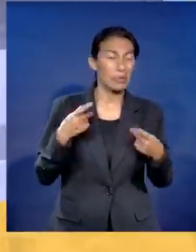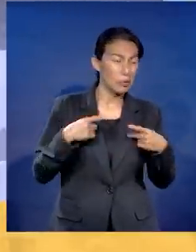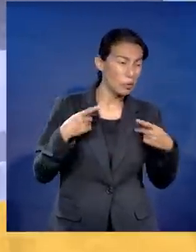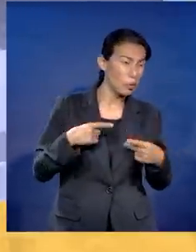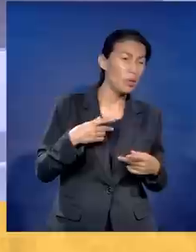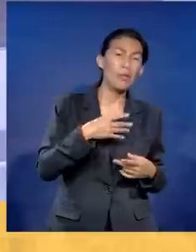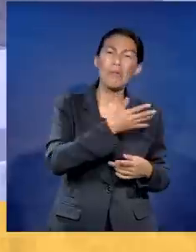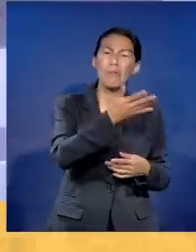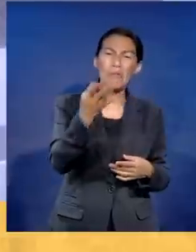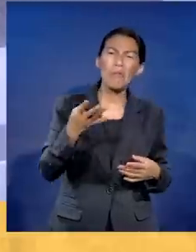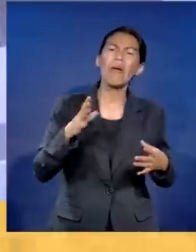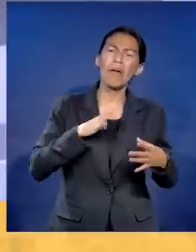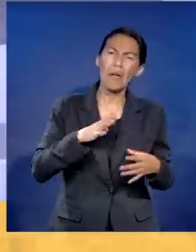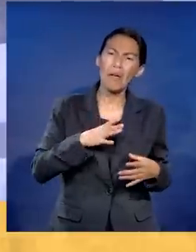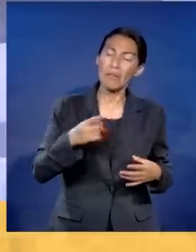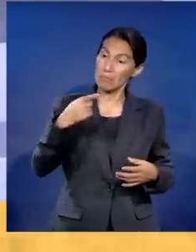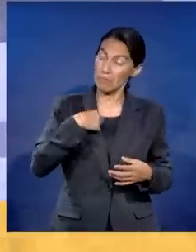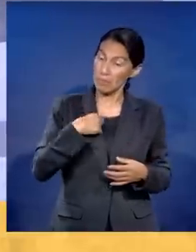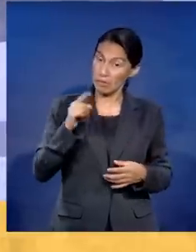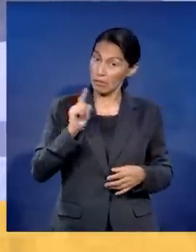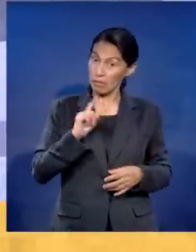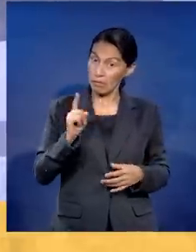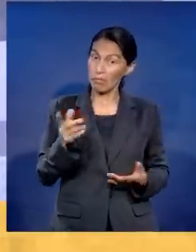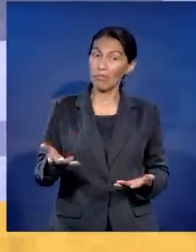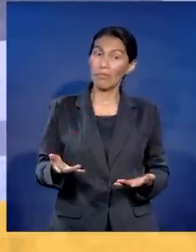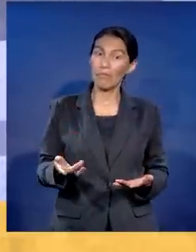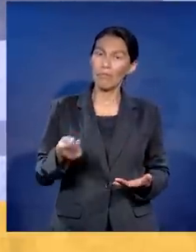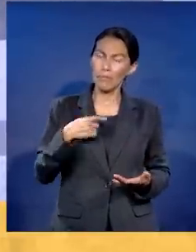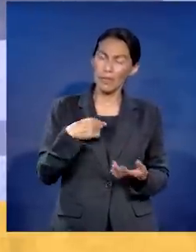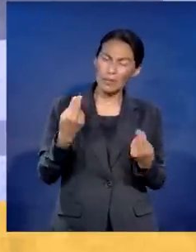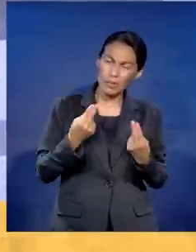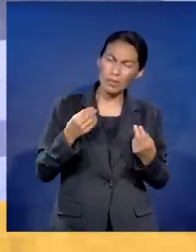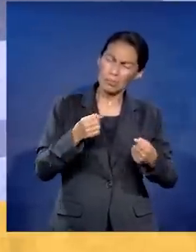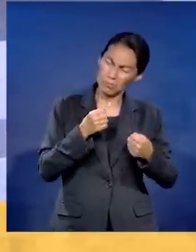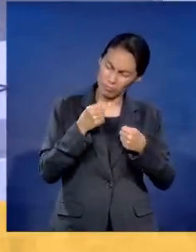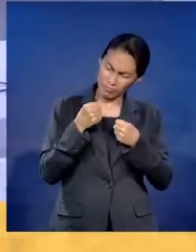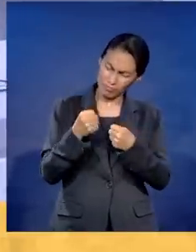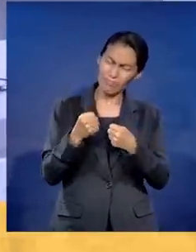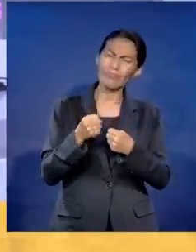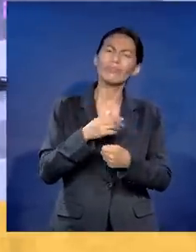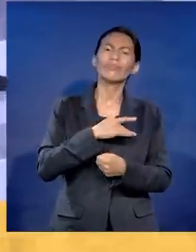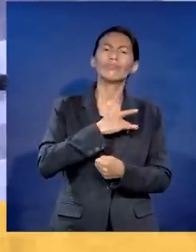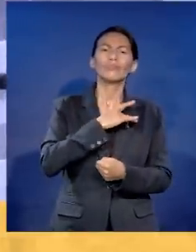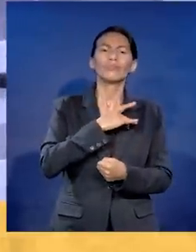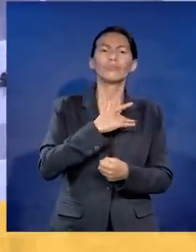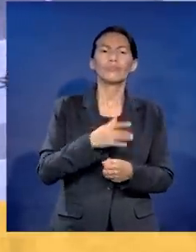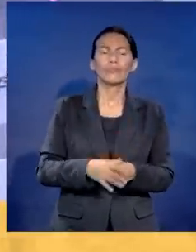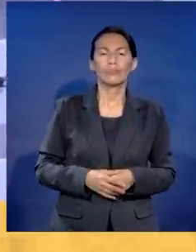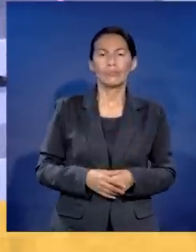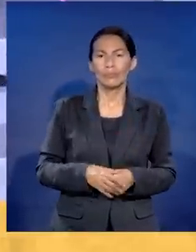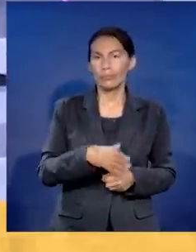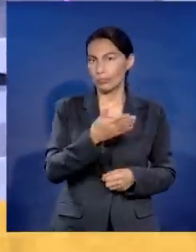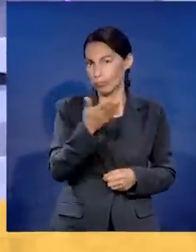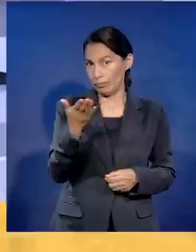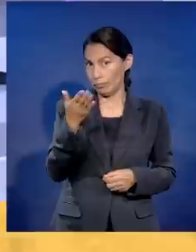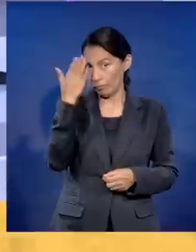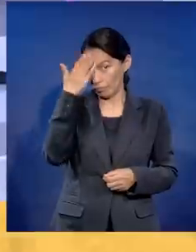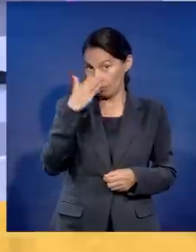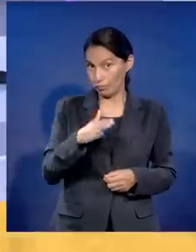reclamos. Usted está para todo el mundo tienes tiempo, pero para mí no. ¿Qué es lo que está diciendo? Necesito sentirme segura.